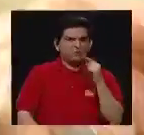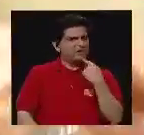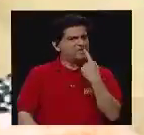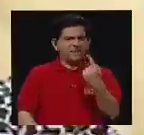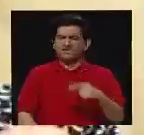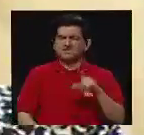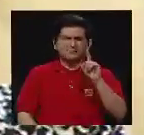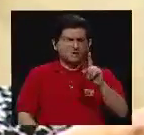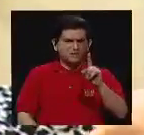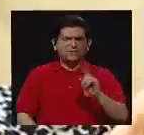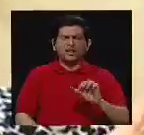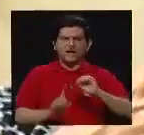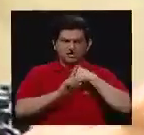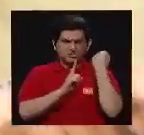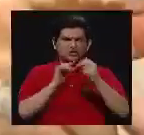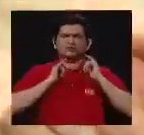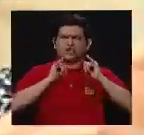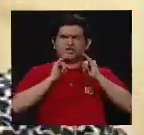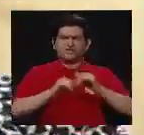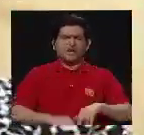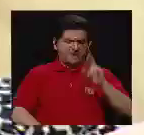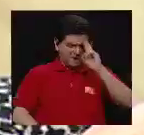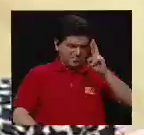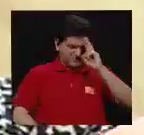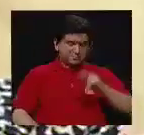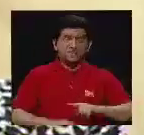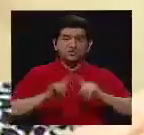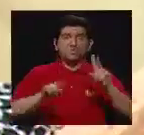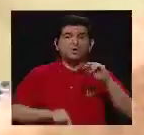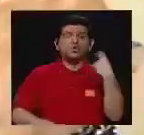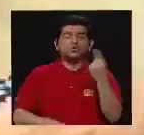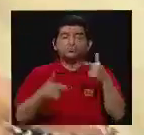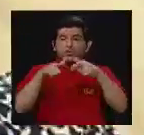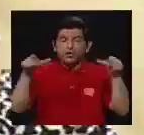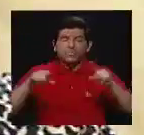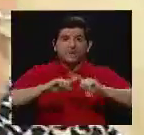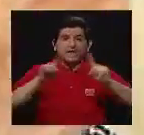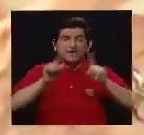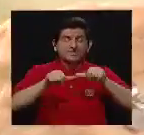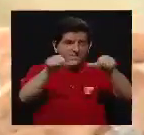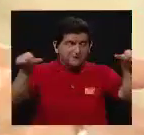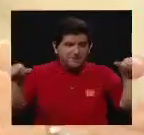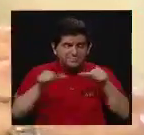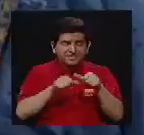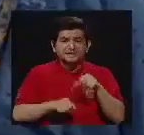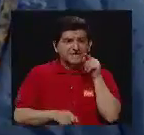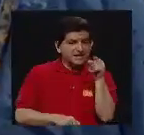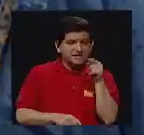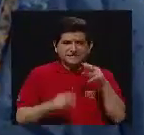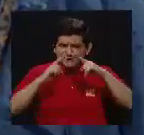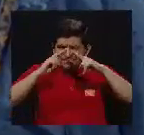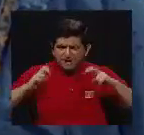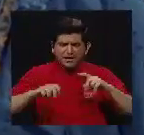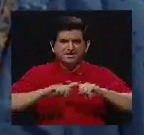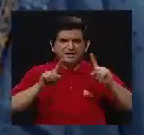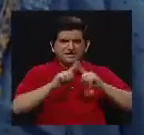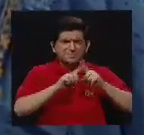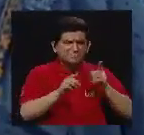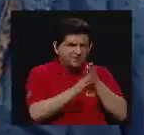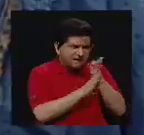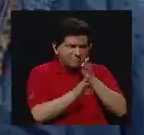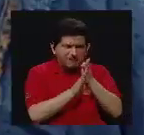igualitarias, donde las mujeres eran respetadas, pero su evidencia no es solo lenguaje, como te digo, es multidisciplinaria, y entonces son